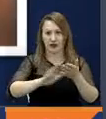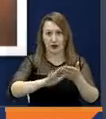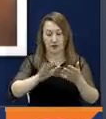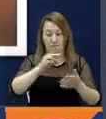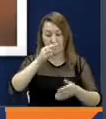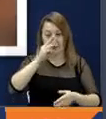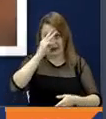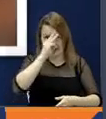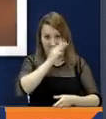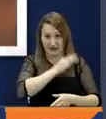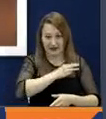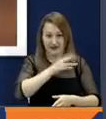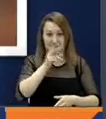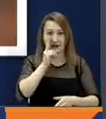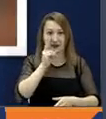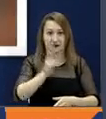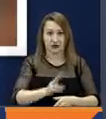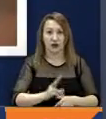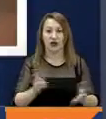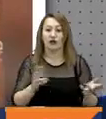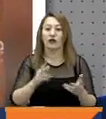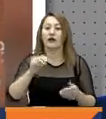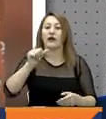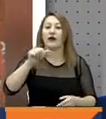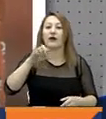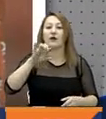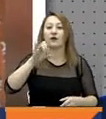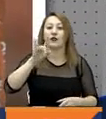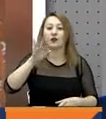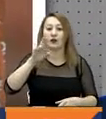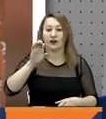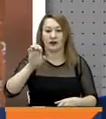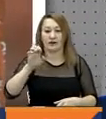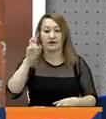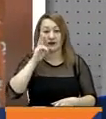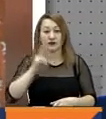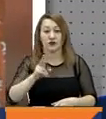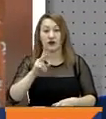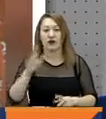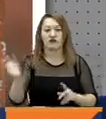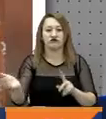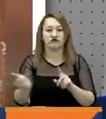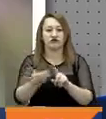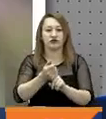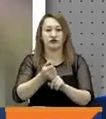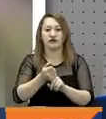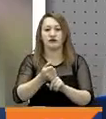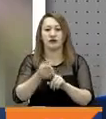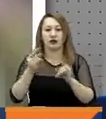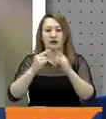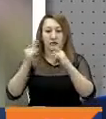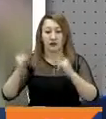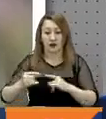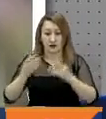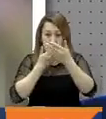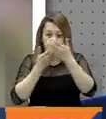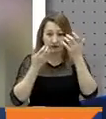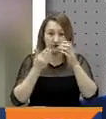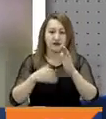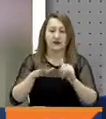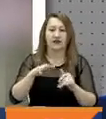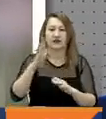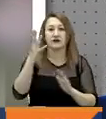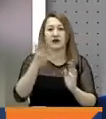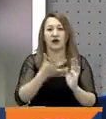cabo en el estado Apure, en zona fronteriza con Colombia, asegura haber encontrado en campamentos guerrilleros más de